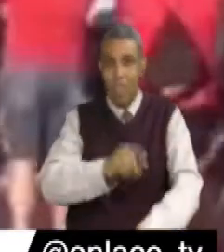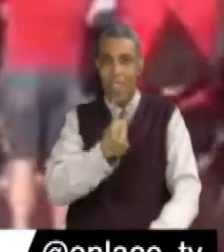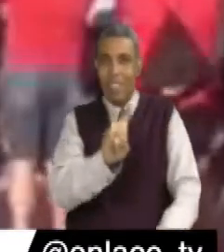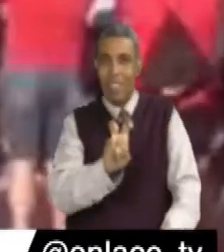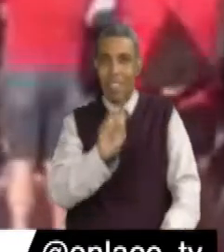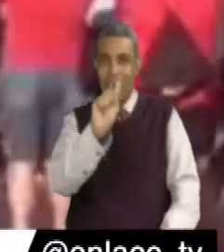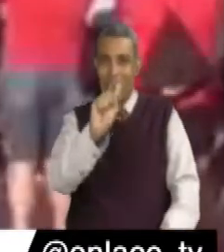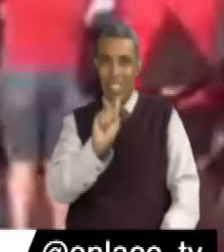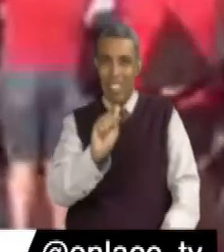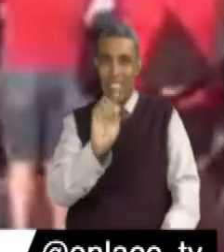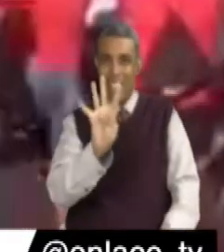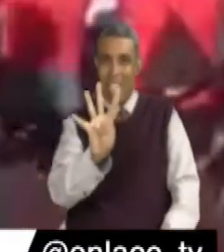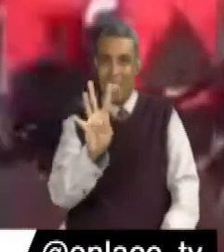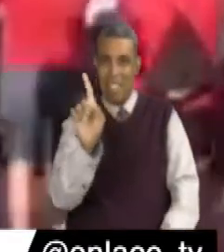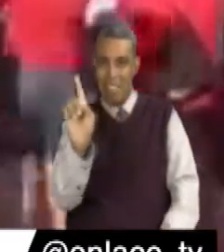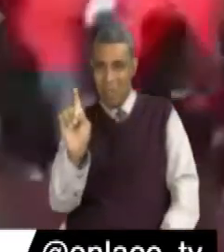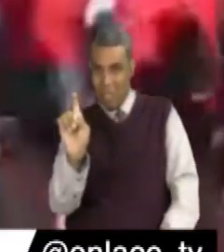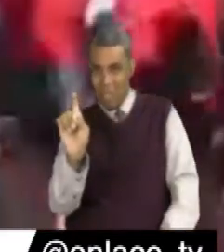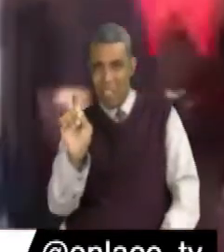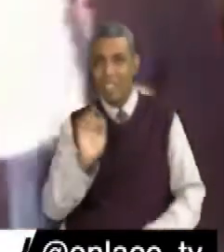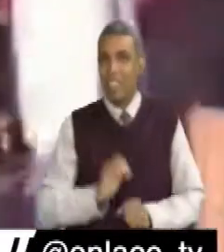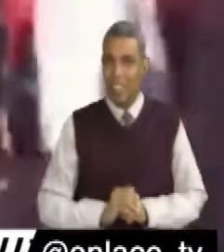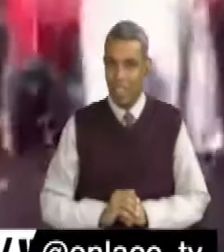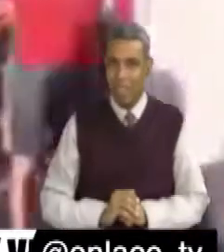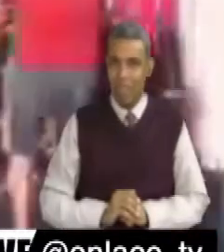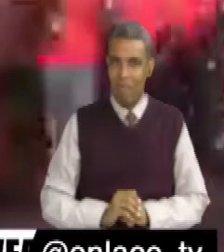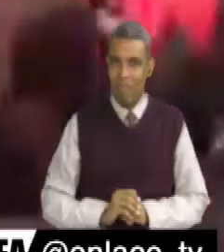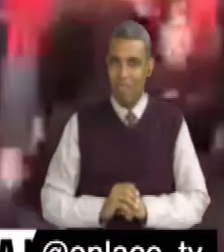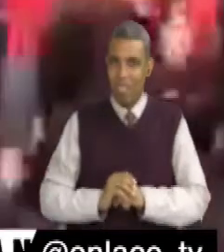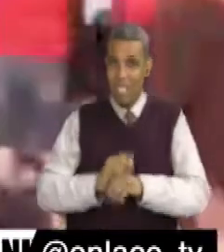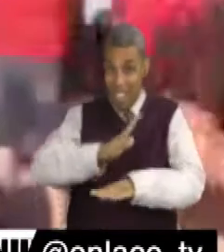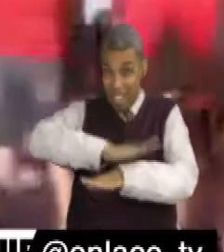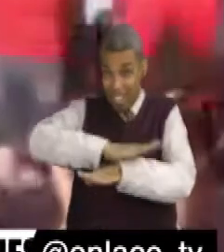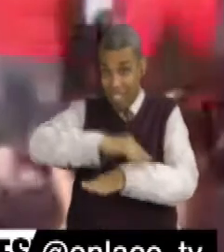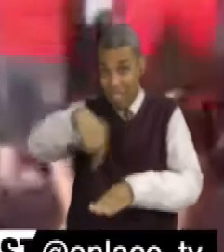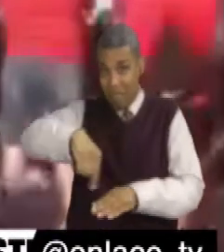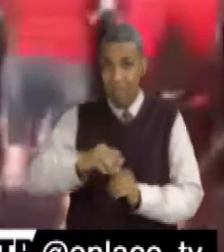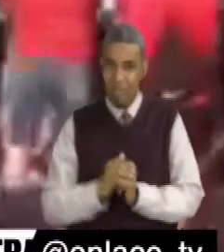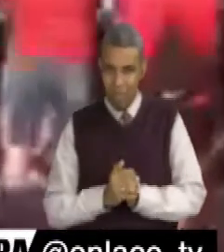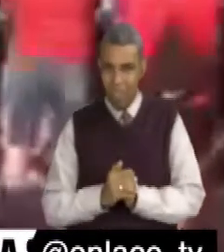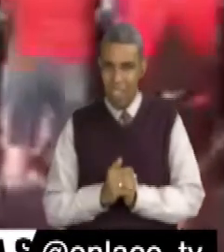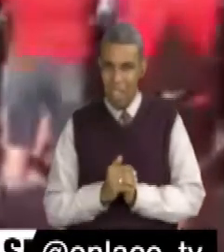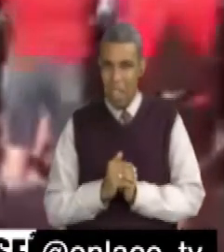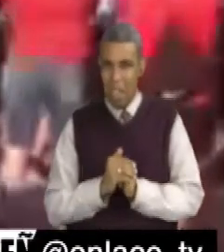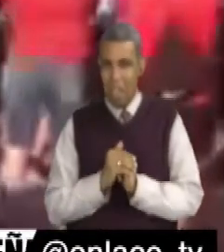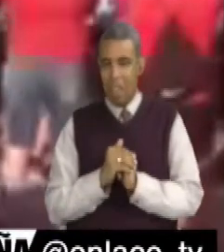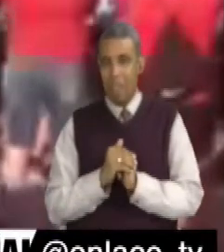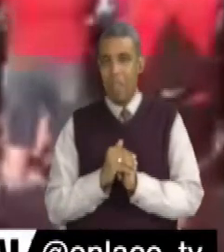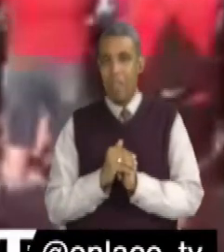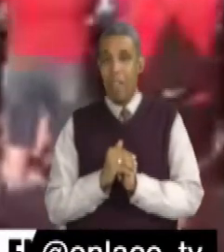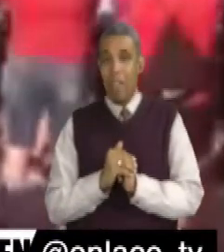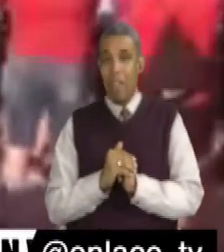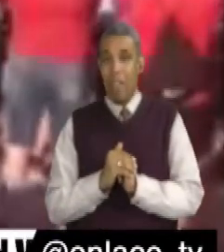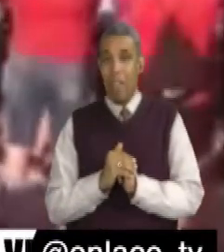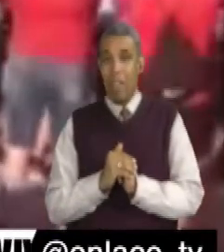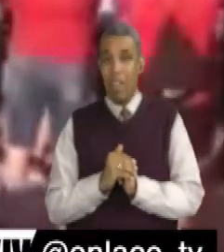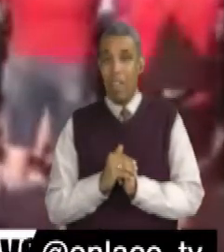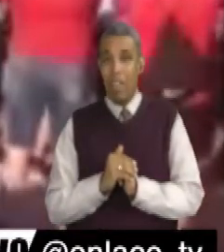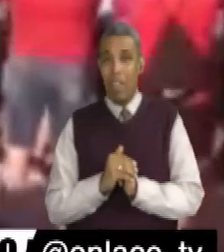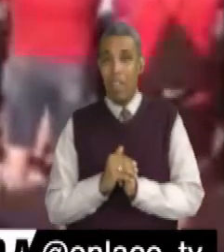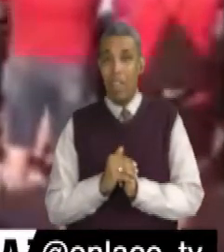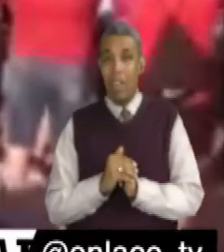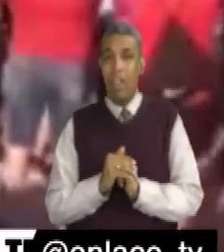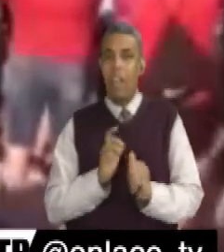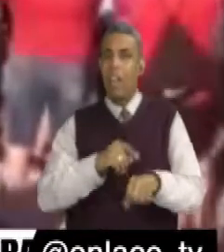Nueva Condomina, donde hoy España y Colombia se enfrentarán sobre las 9:30 de la noche, 2:30 de la tarde, hora de